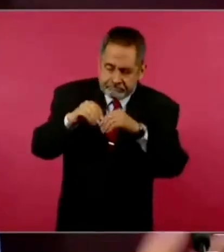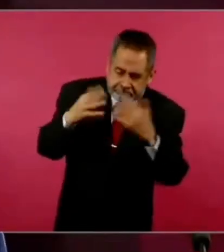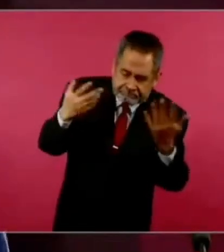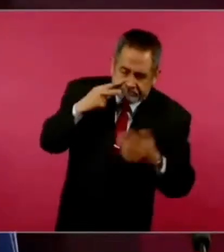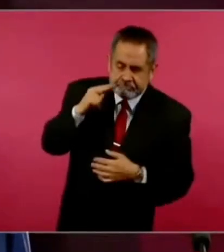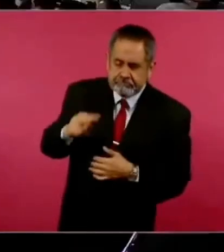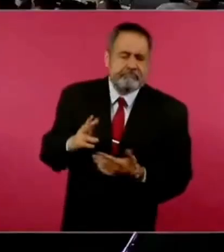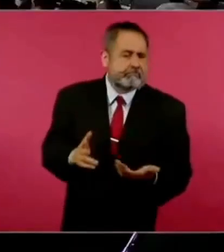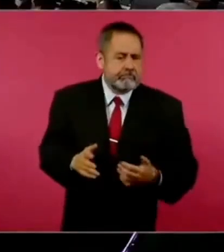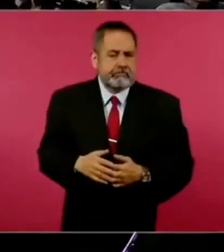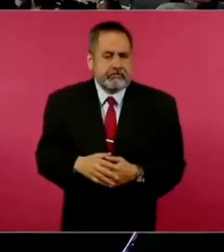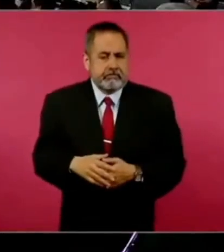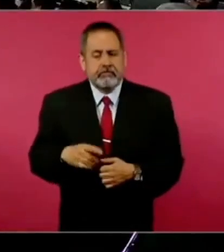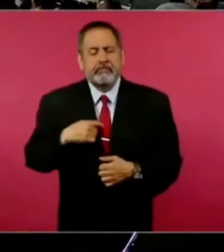Explicaba yo